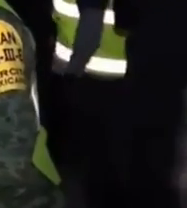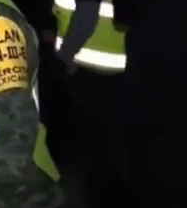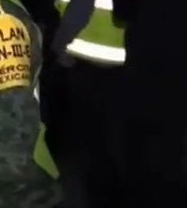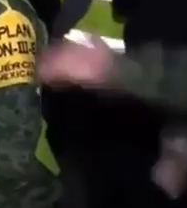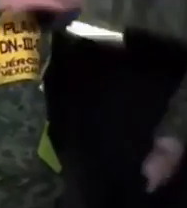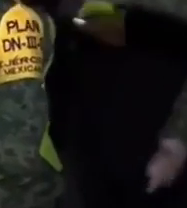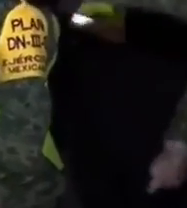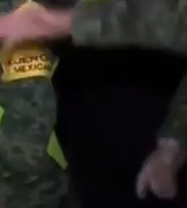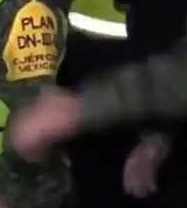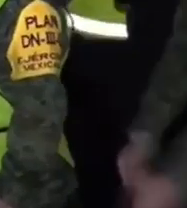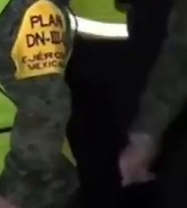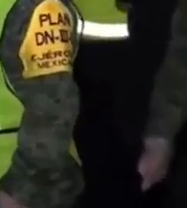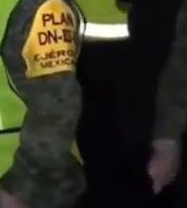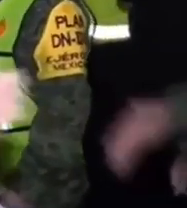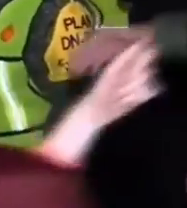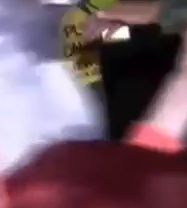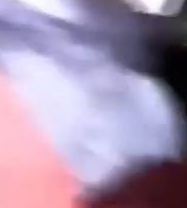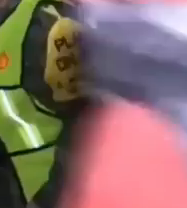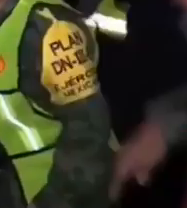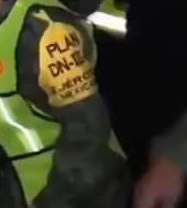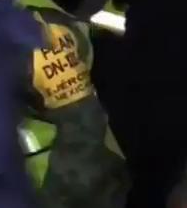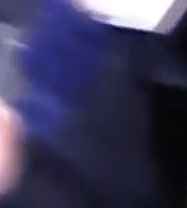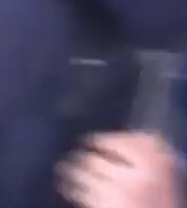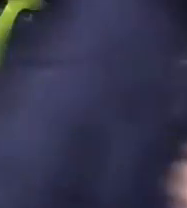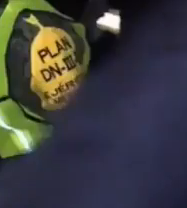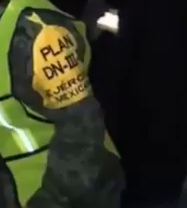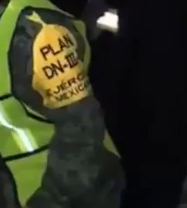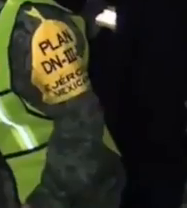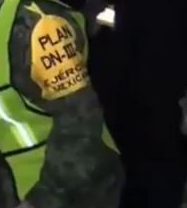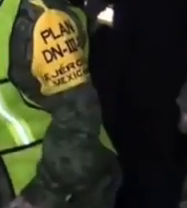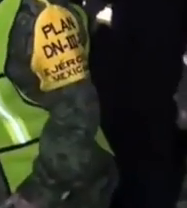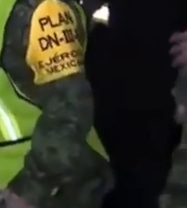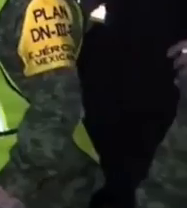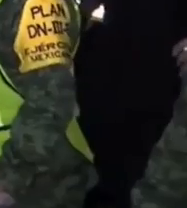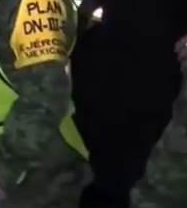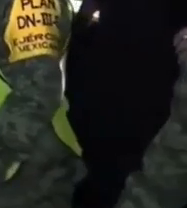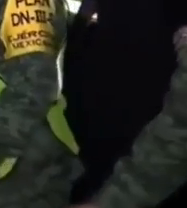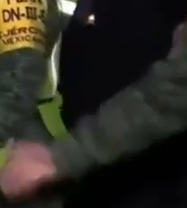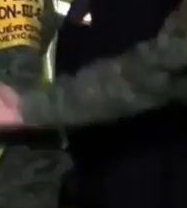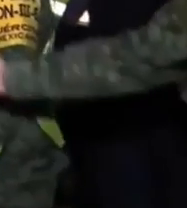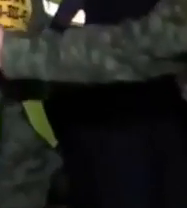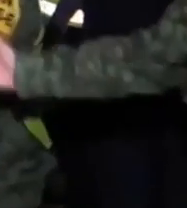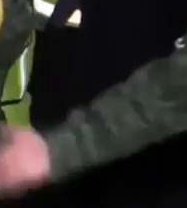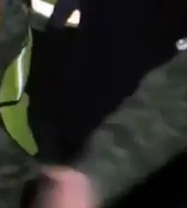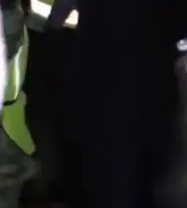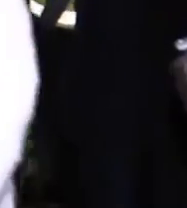Les damos la más cordial bienvenida, por supuesto.